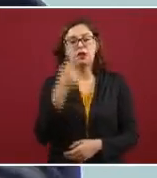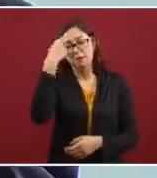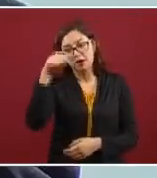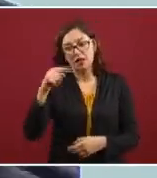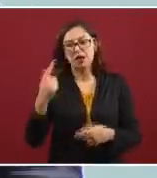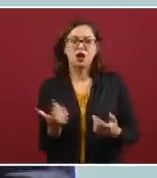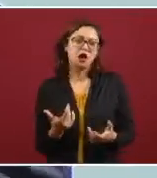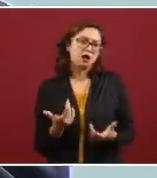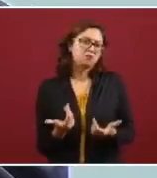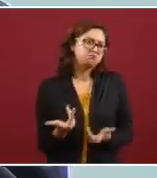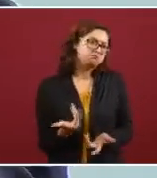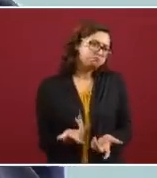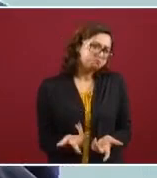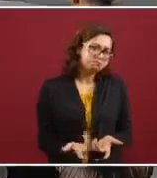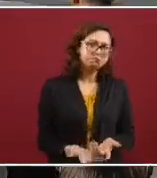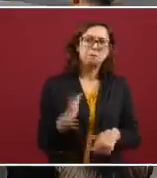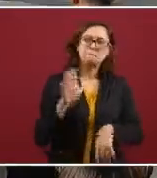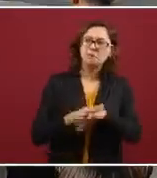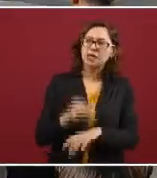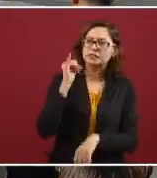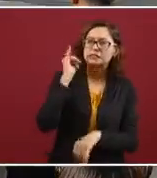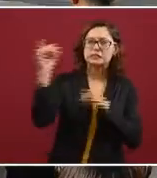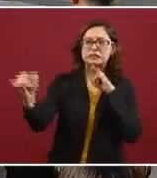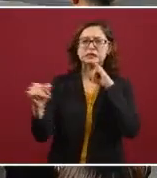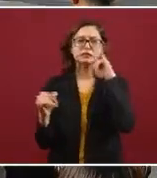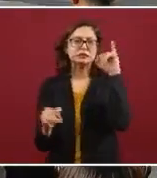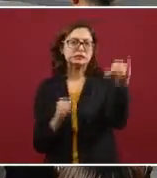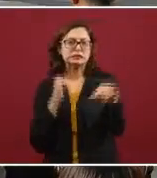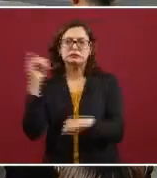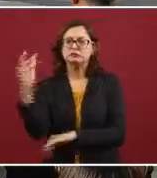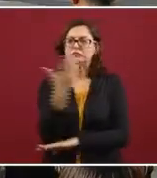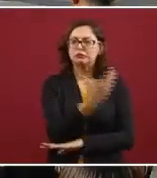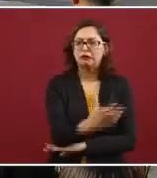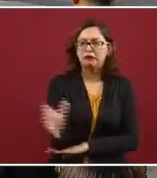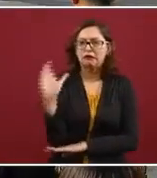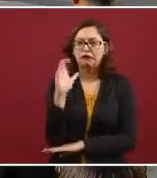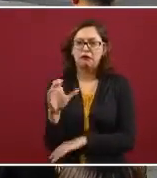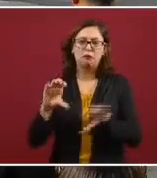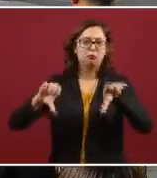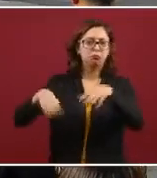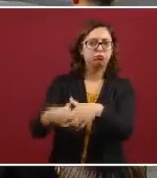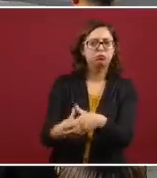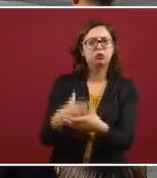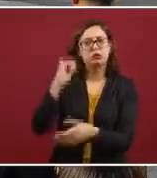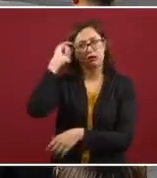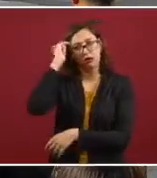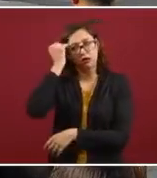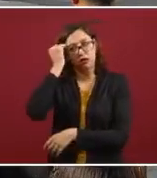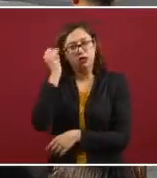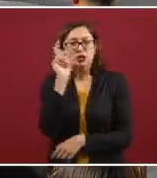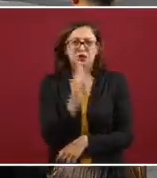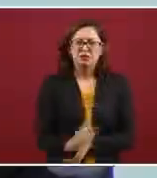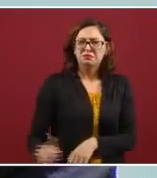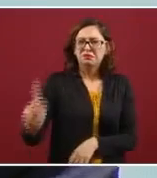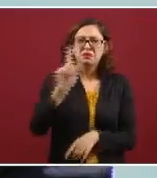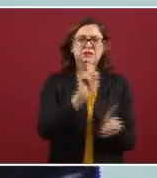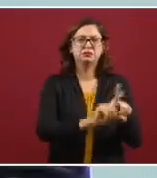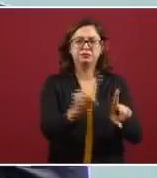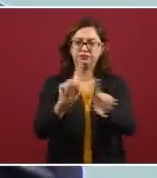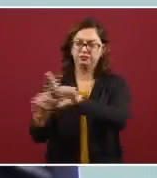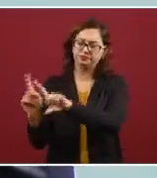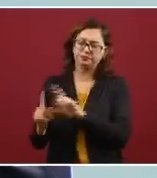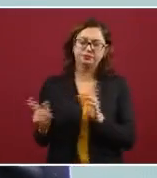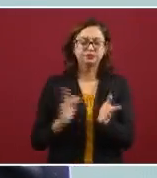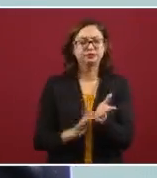las poblaciones más remotas, rurales, poblaciones indígenas, muchas de ellas. Fue ahí